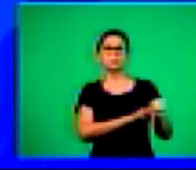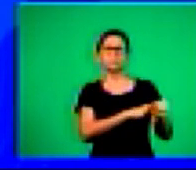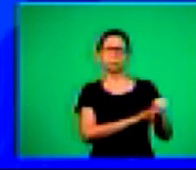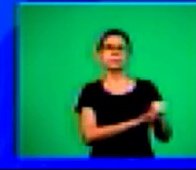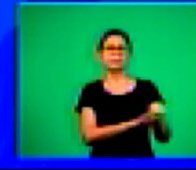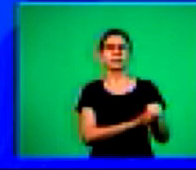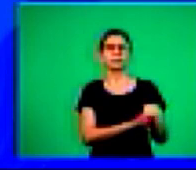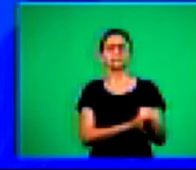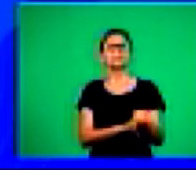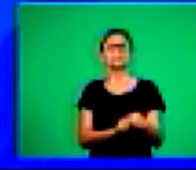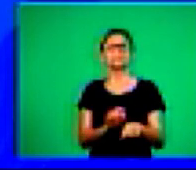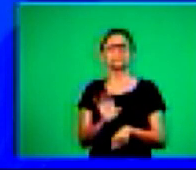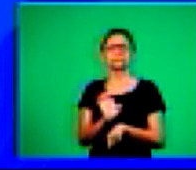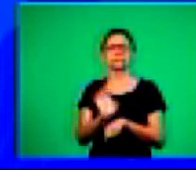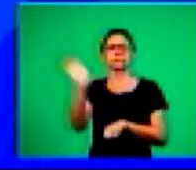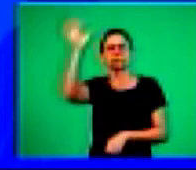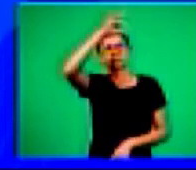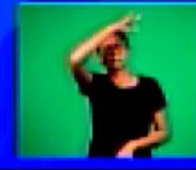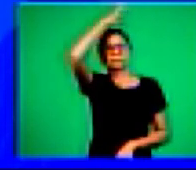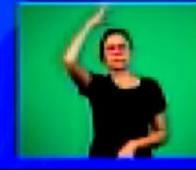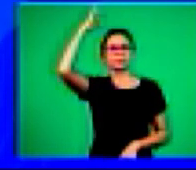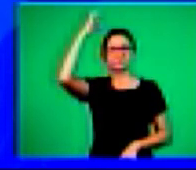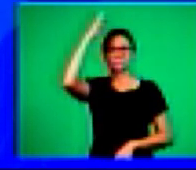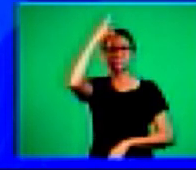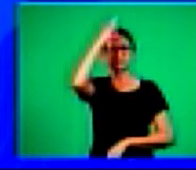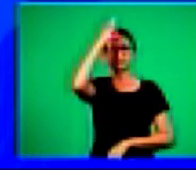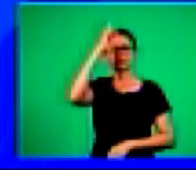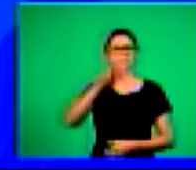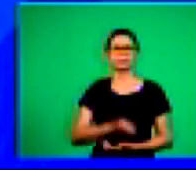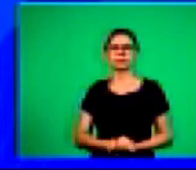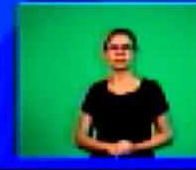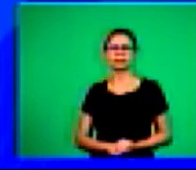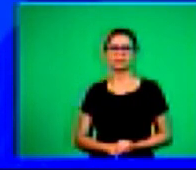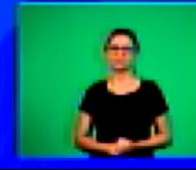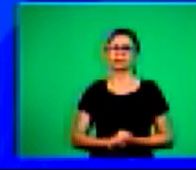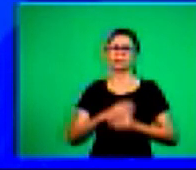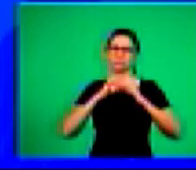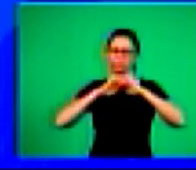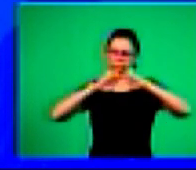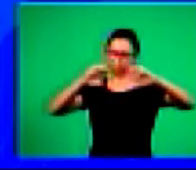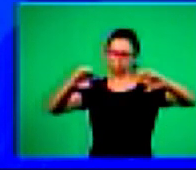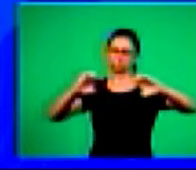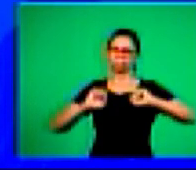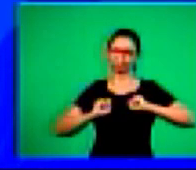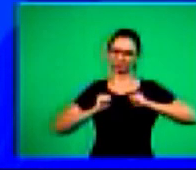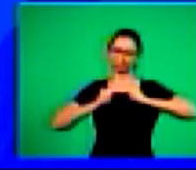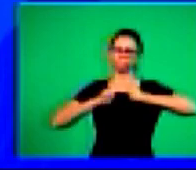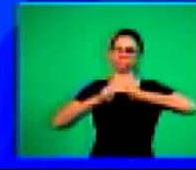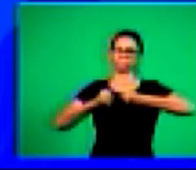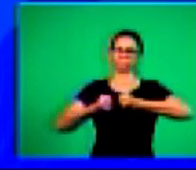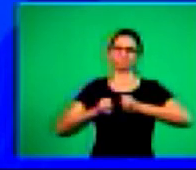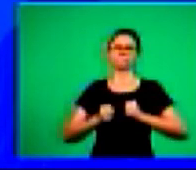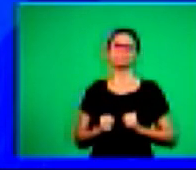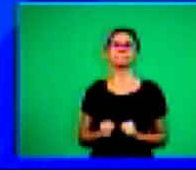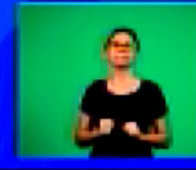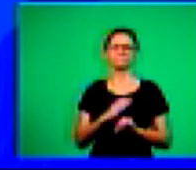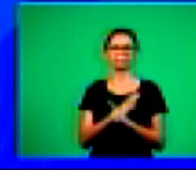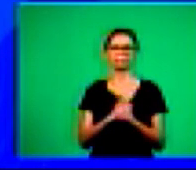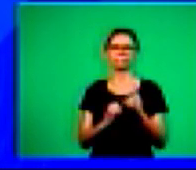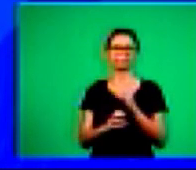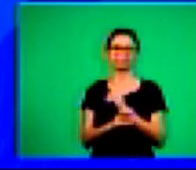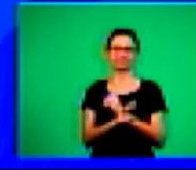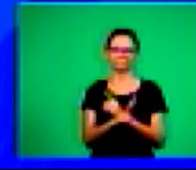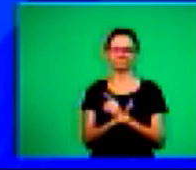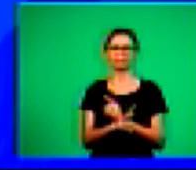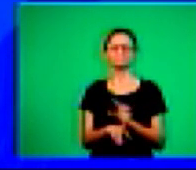de guara para los jóvenes del estado de espíritu santo adecuada para ellos se prepararon por el trabajo de evangelización a través de esta